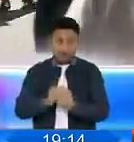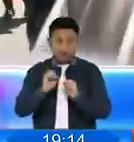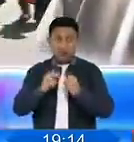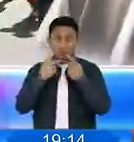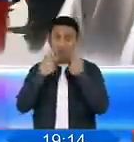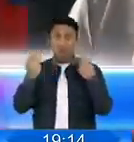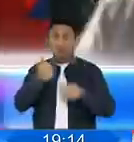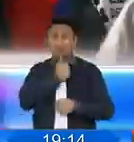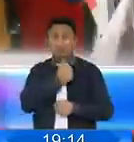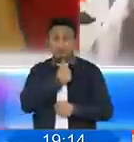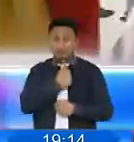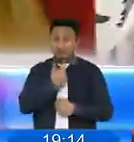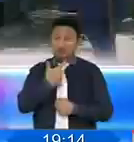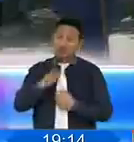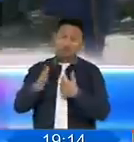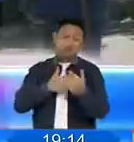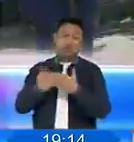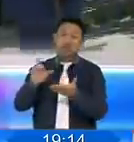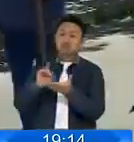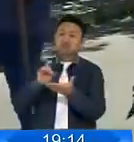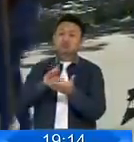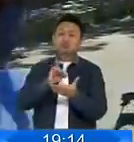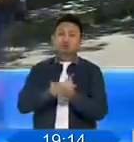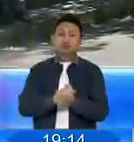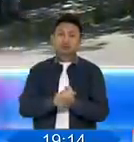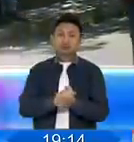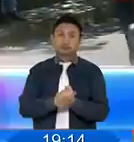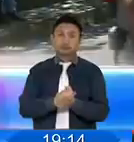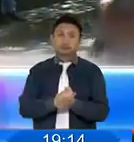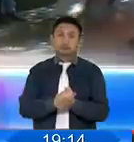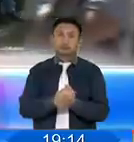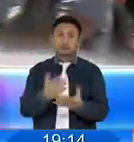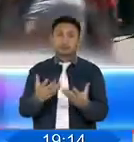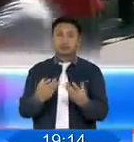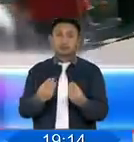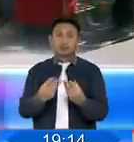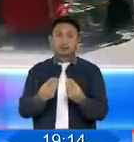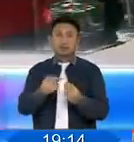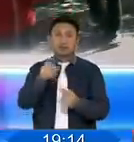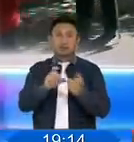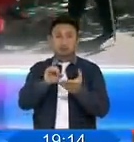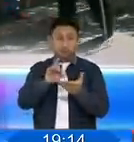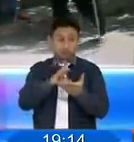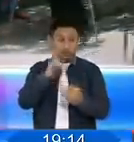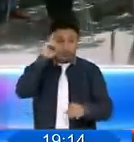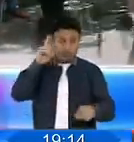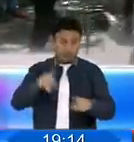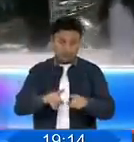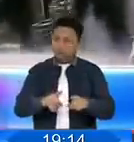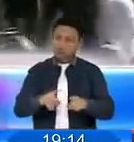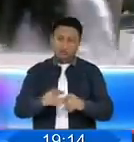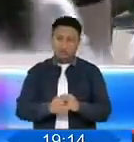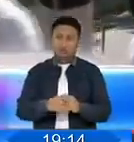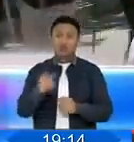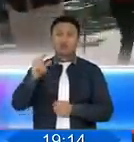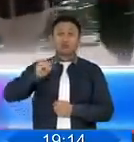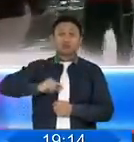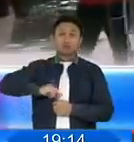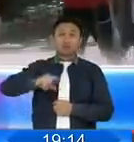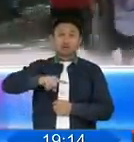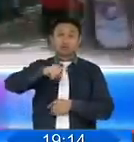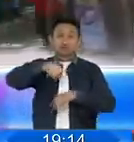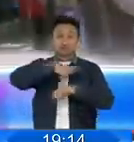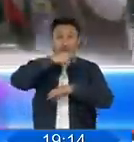en el sector privado. No estamos de acuerdo con la ola de despidos masivos, con la reducción salarial, con el recorte del presupuesto a